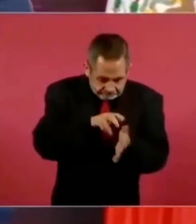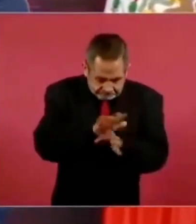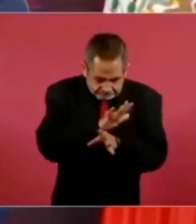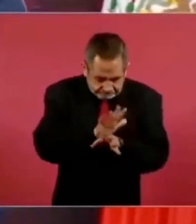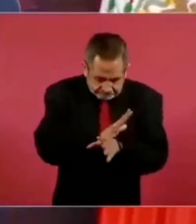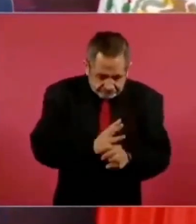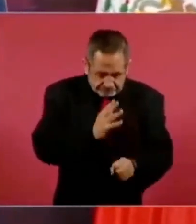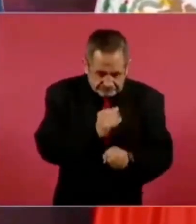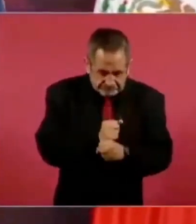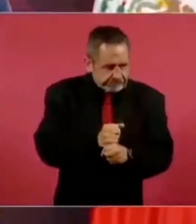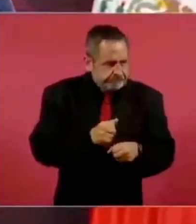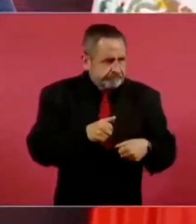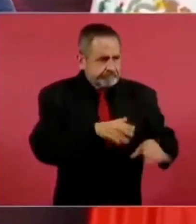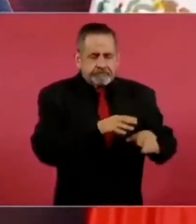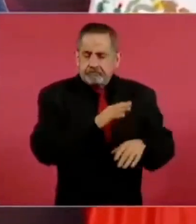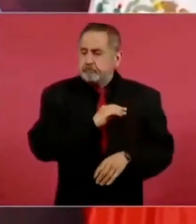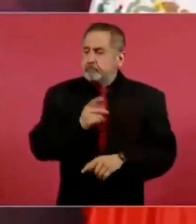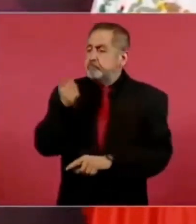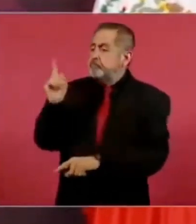y le quitaron